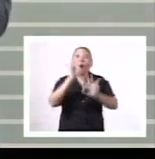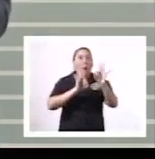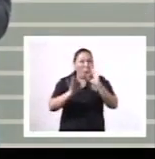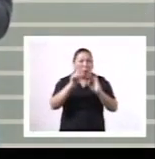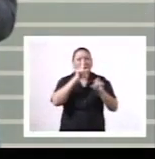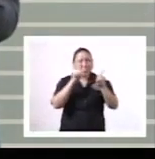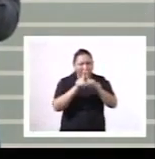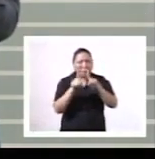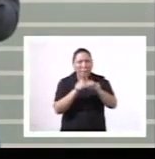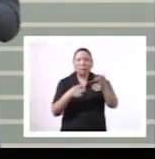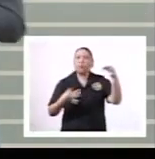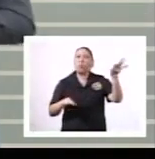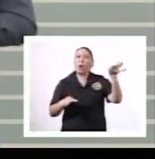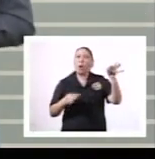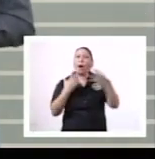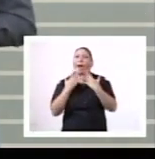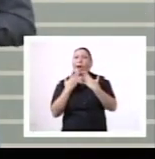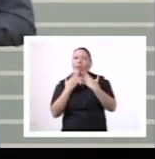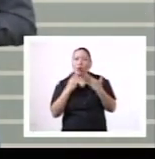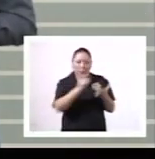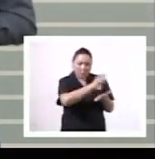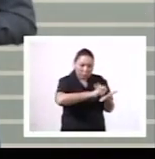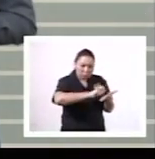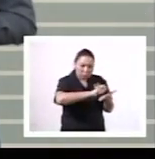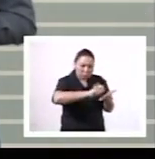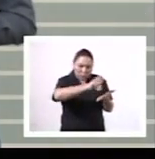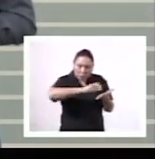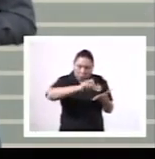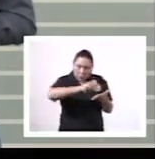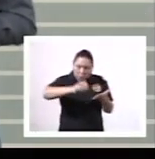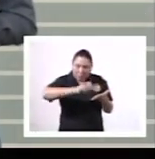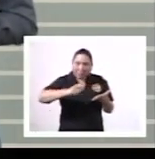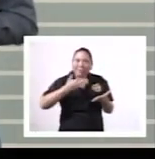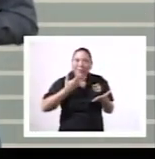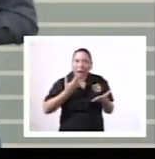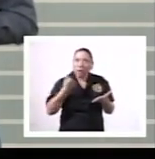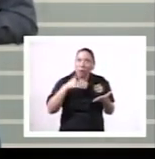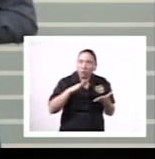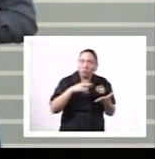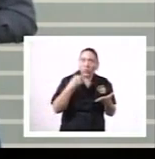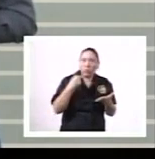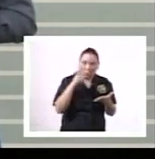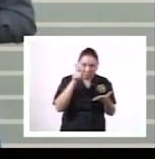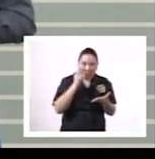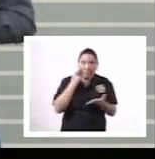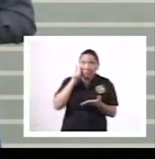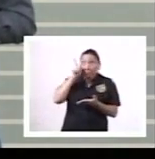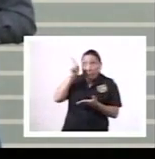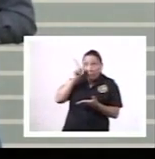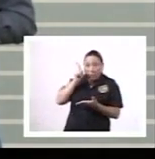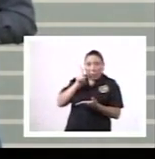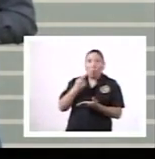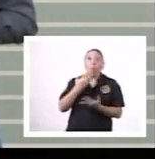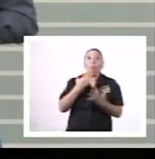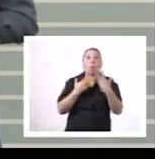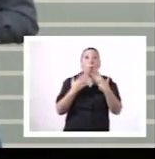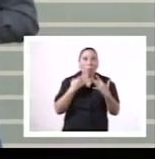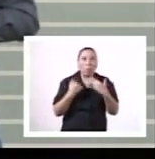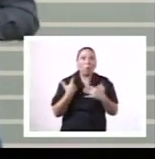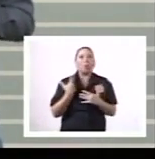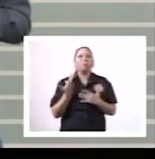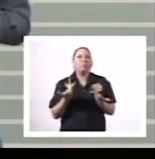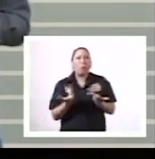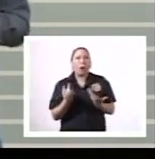blanco el color. ¿Así es? Bueno, en cada bolita va a aparecer un color. Vamos a jugar con el rojo, el